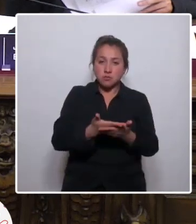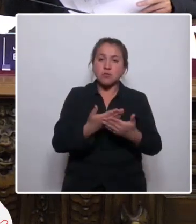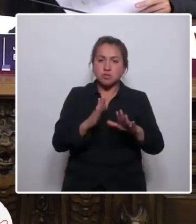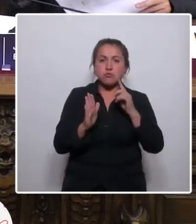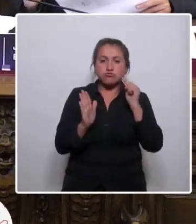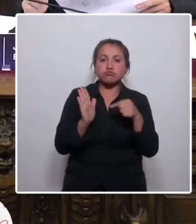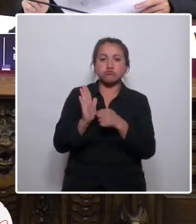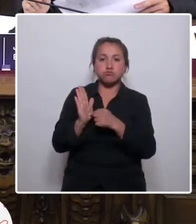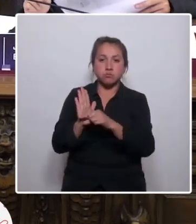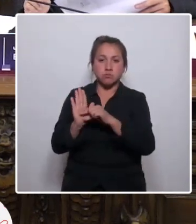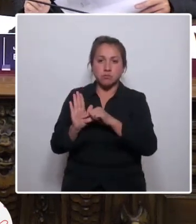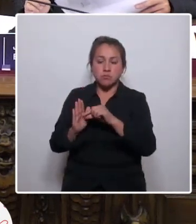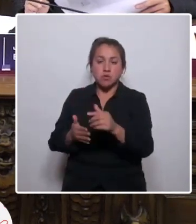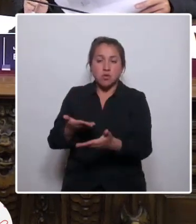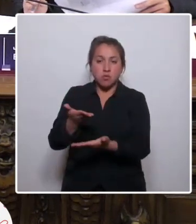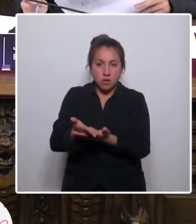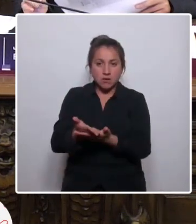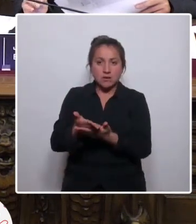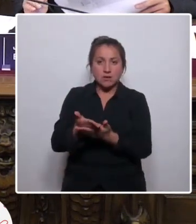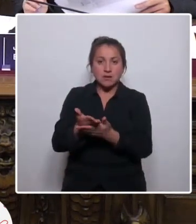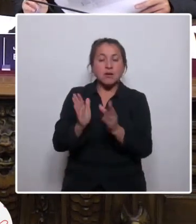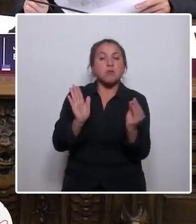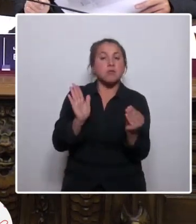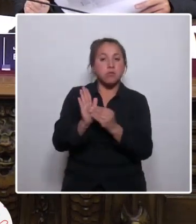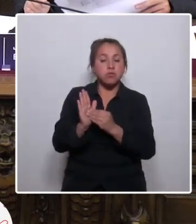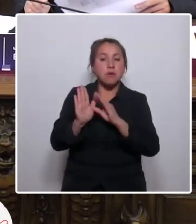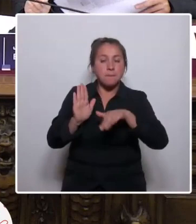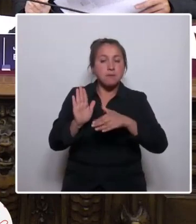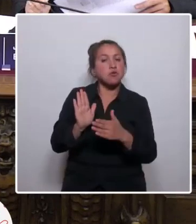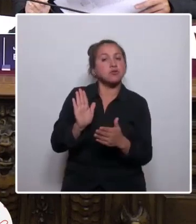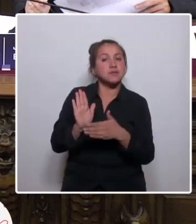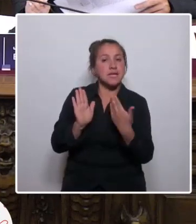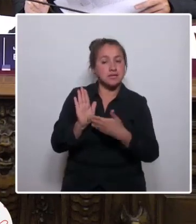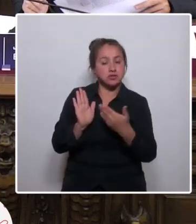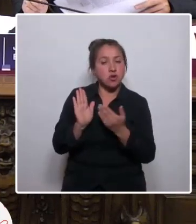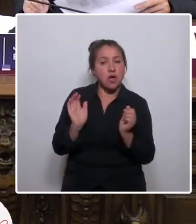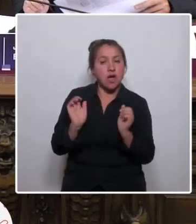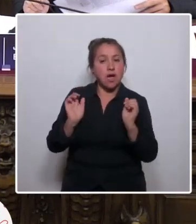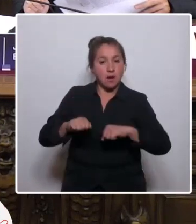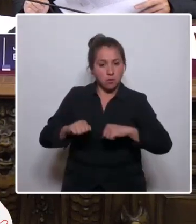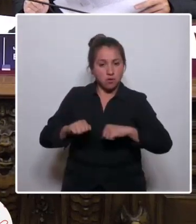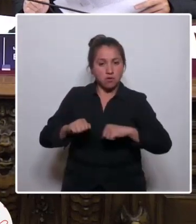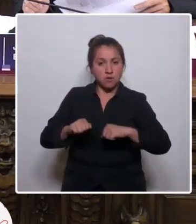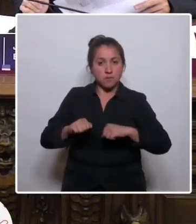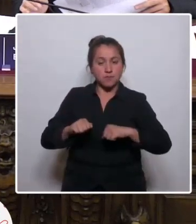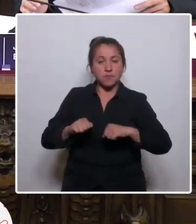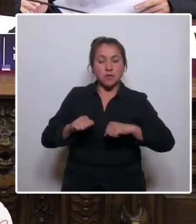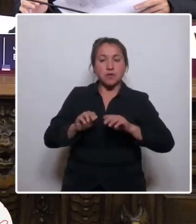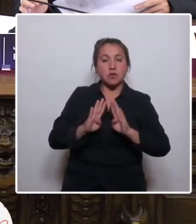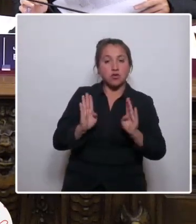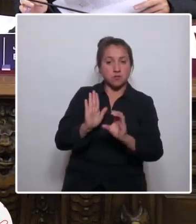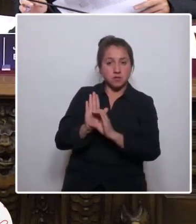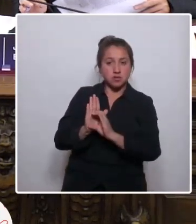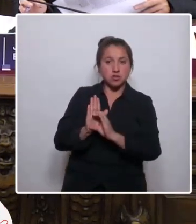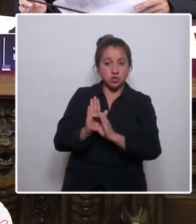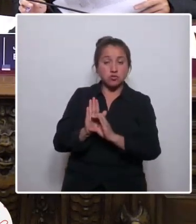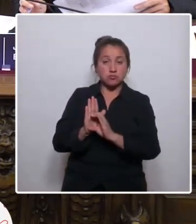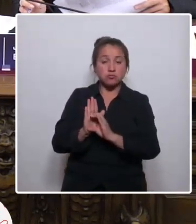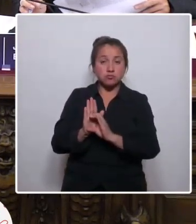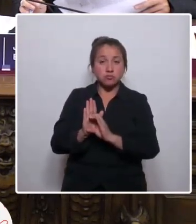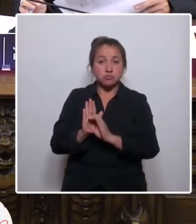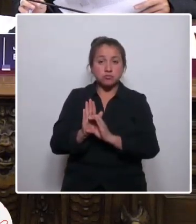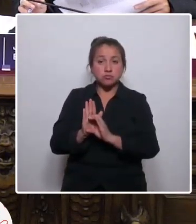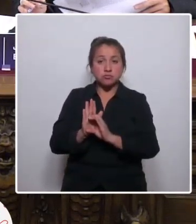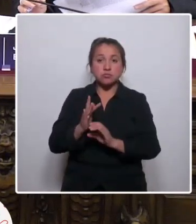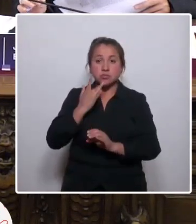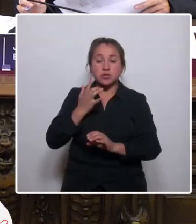texto contenido en la propuesta de la mesa, se conserva en el texto aprobado por la convención, de modo que subsiste la